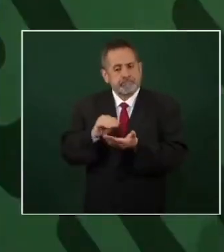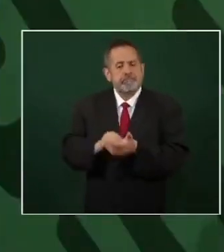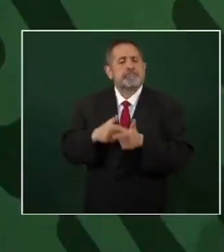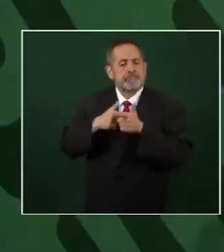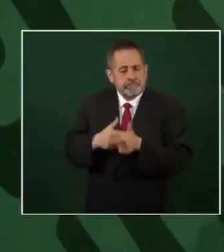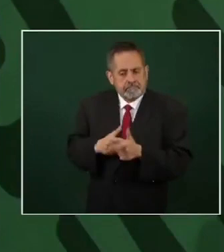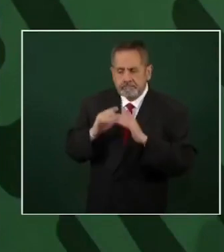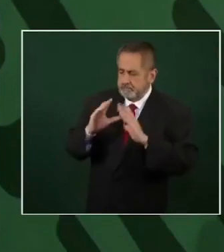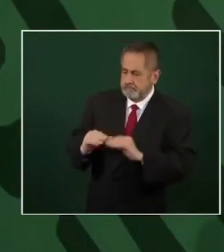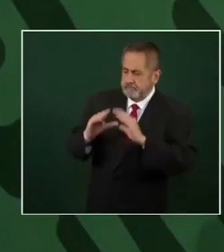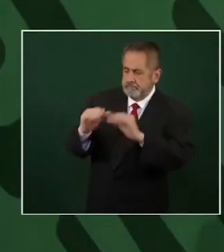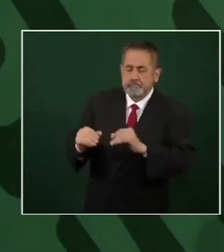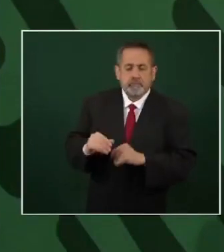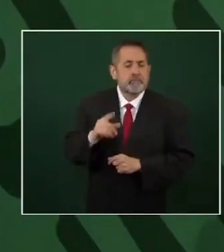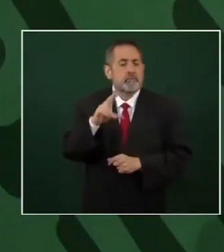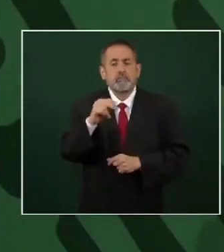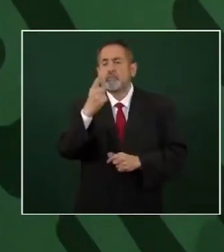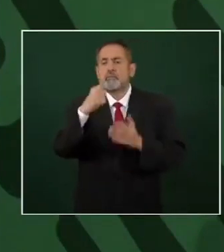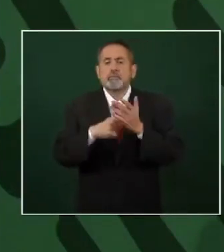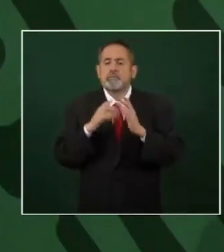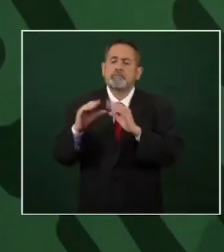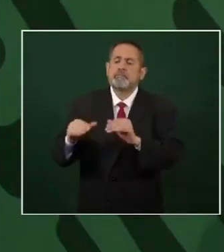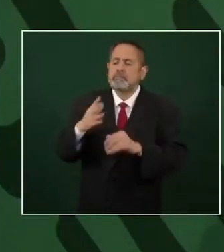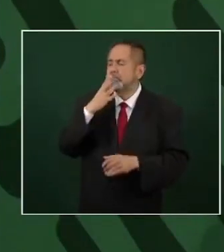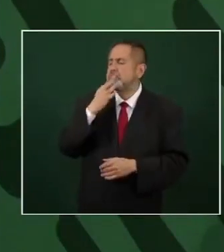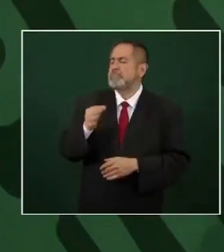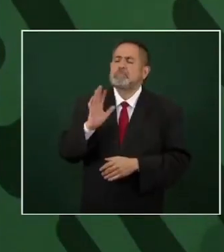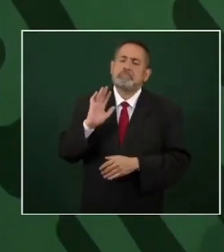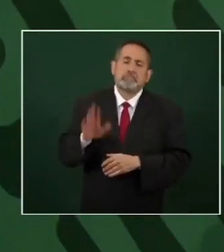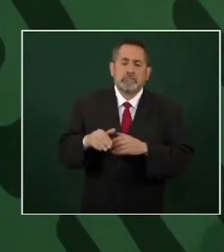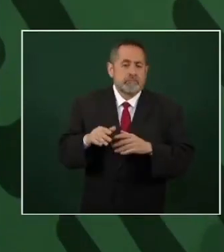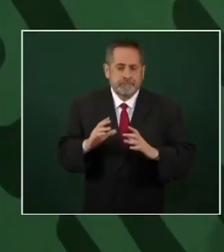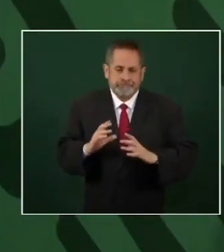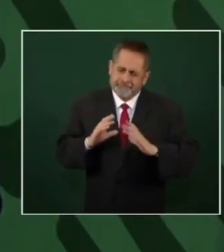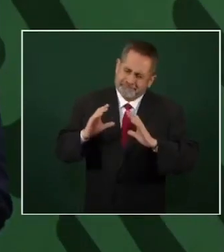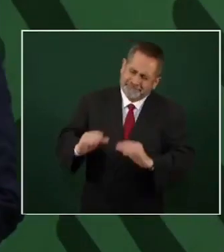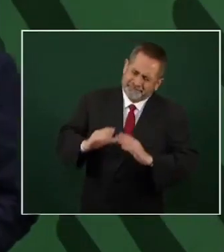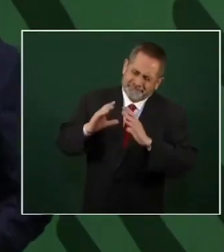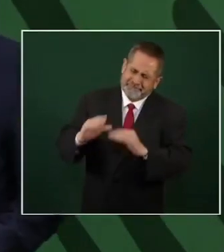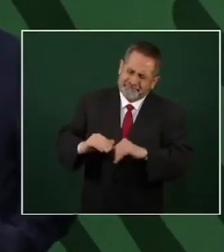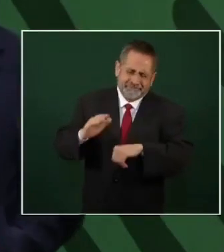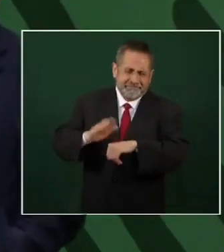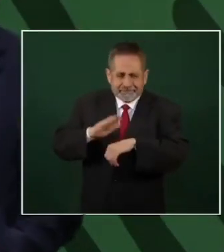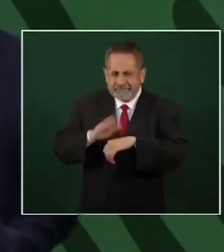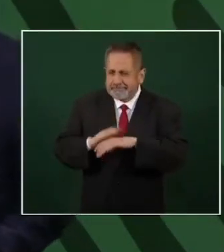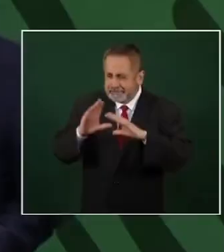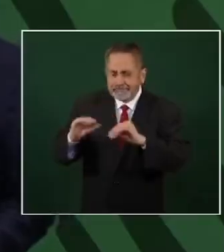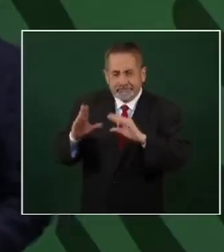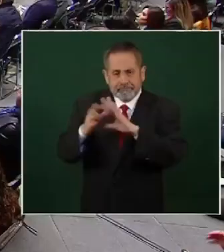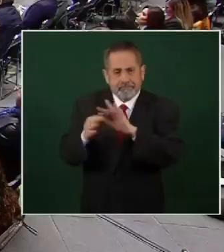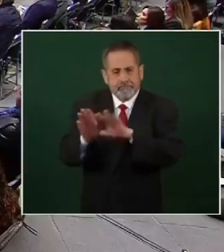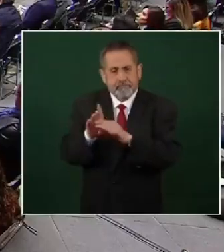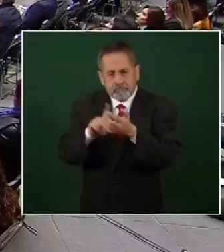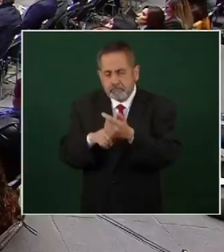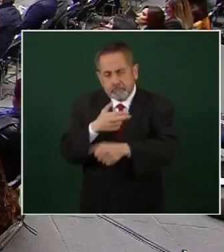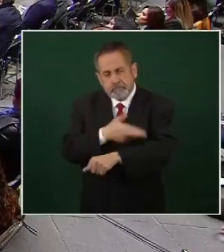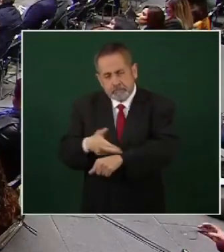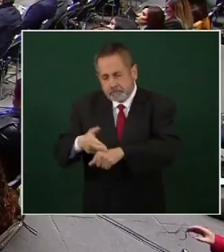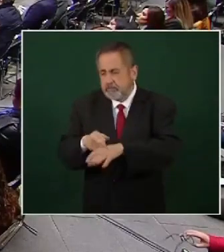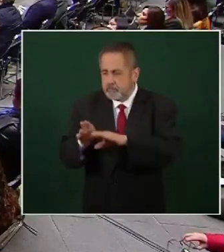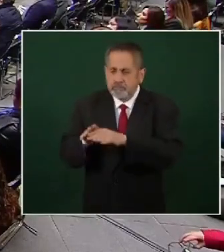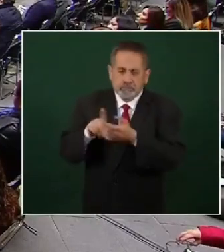una tarea sencilla, porque además de conocer procedimientos